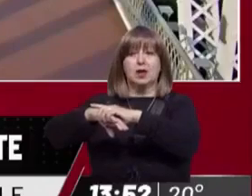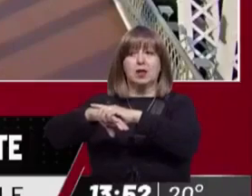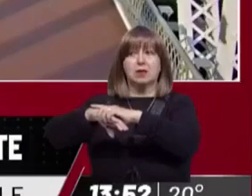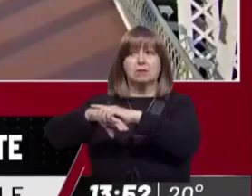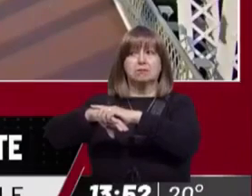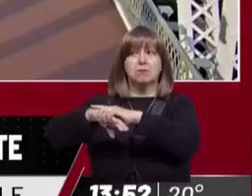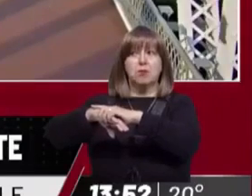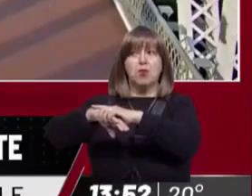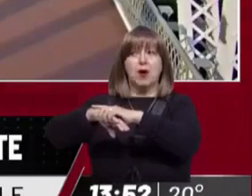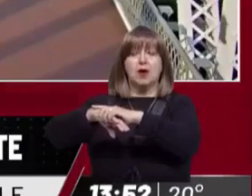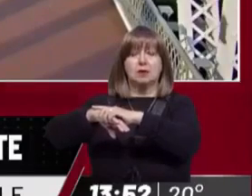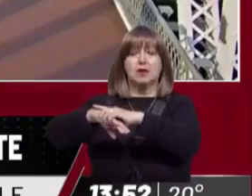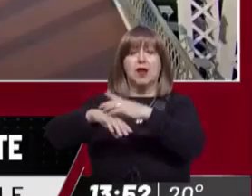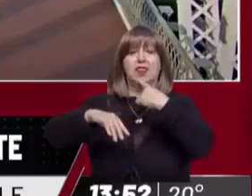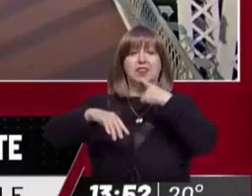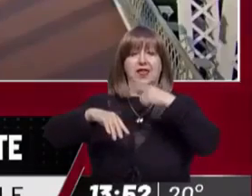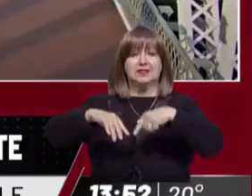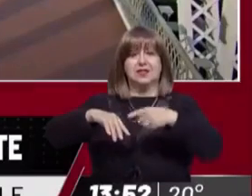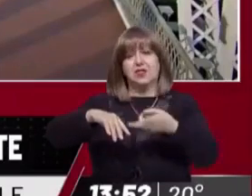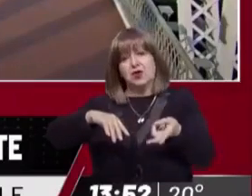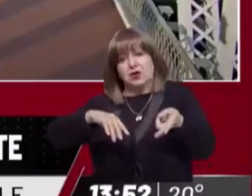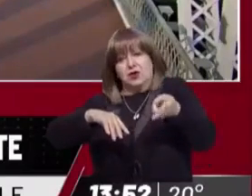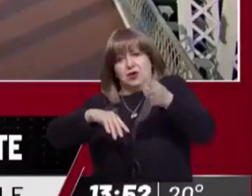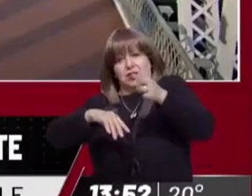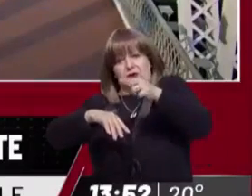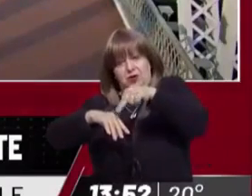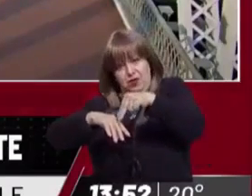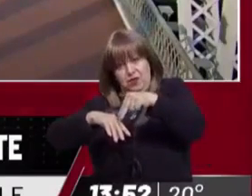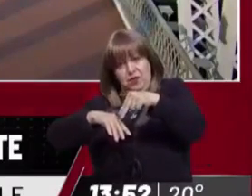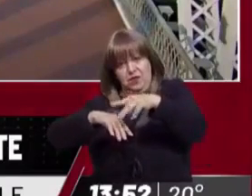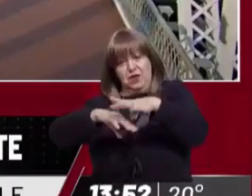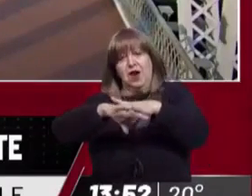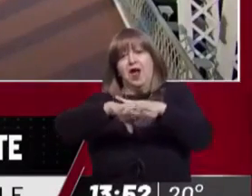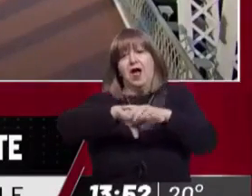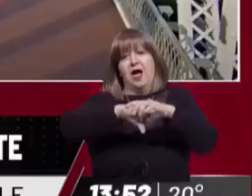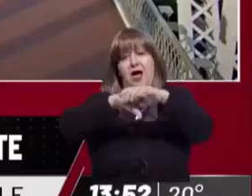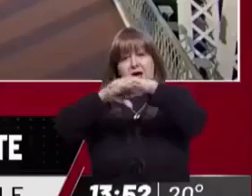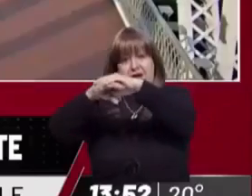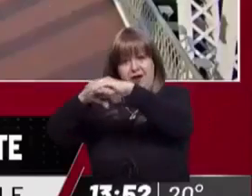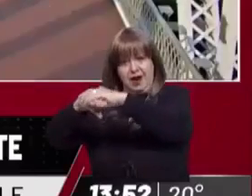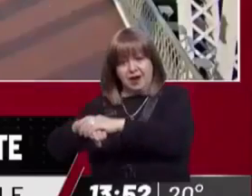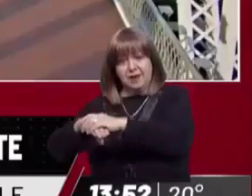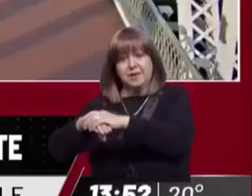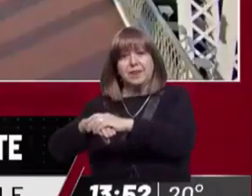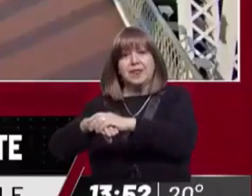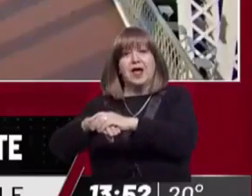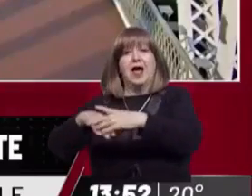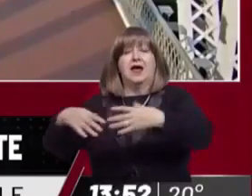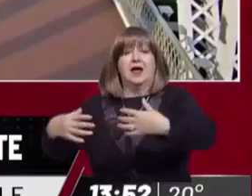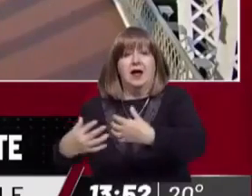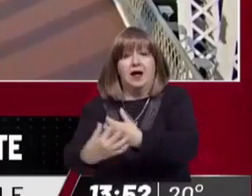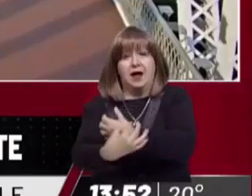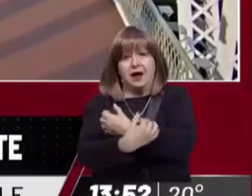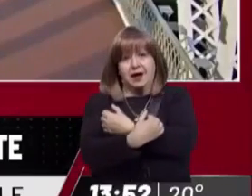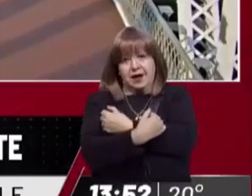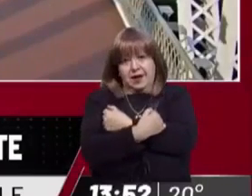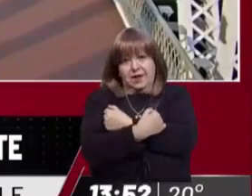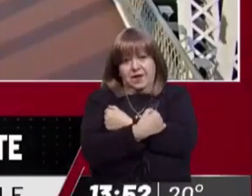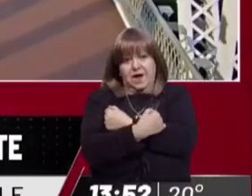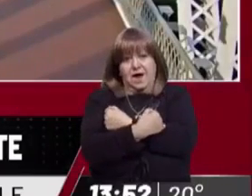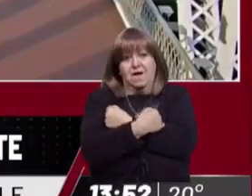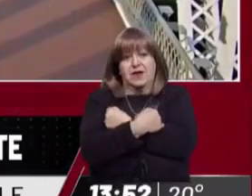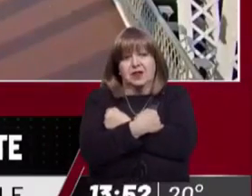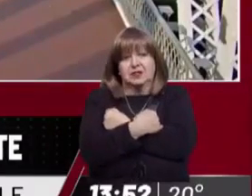persuasión y decidió trasponer esta baranda hacia el lado de adentro hacia el lado seguro Allí inmediatamente él la